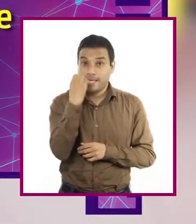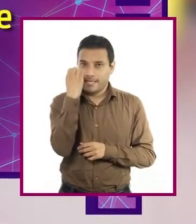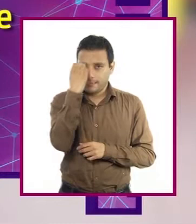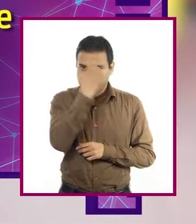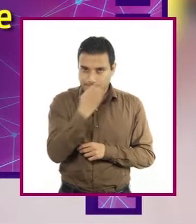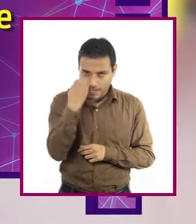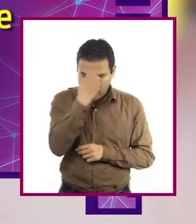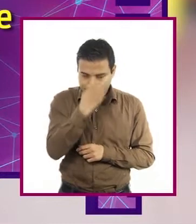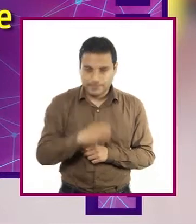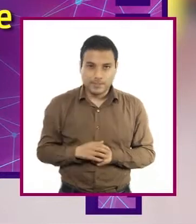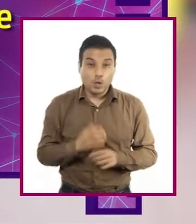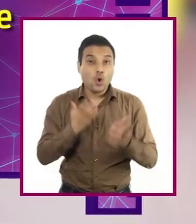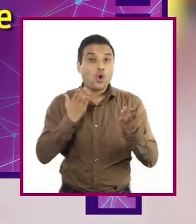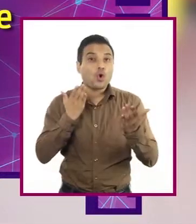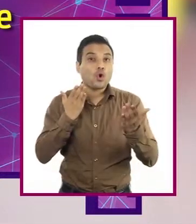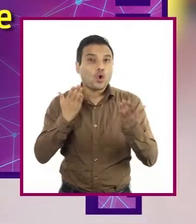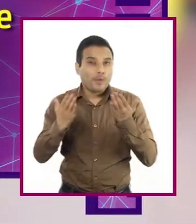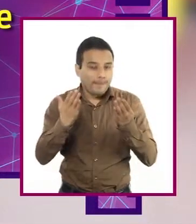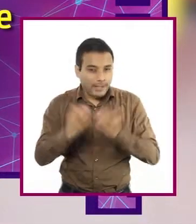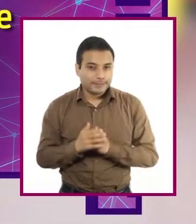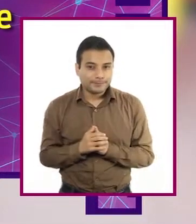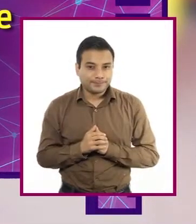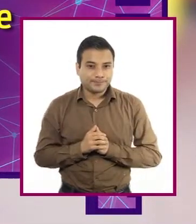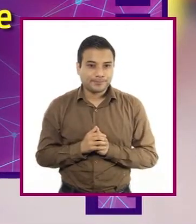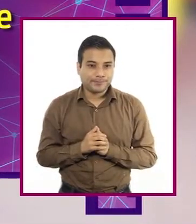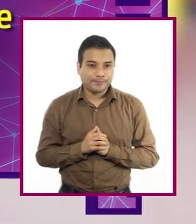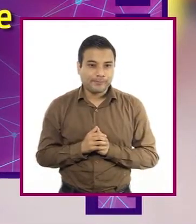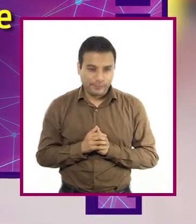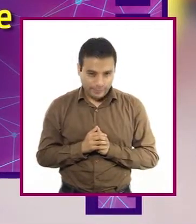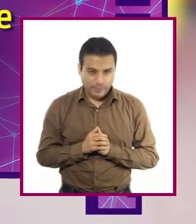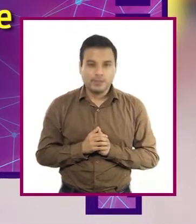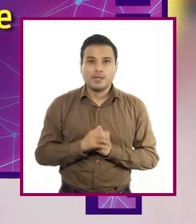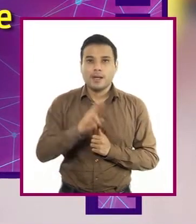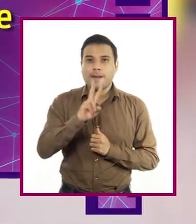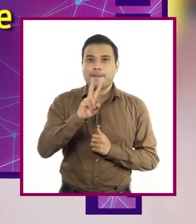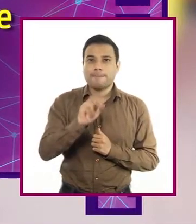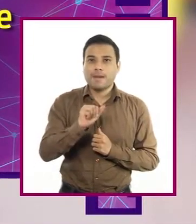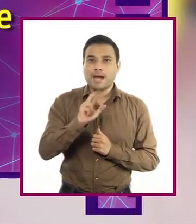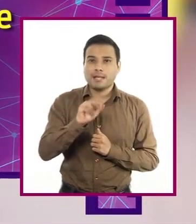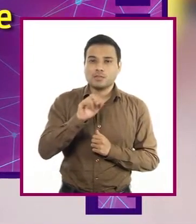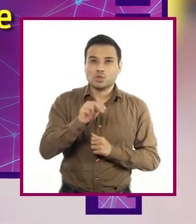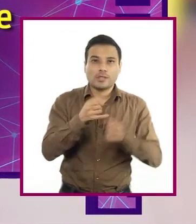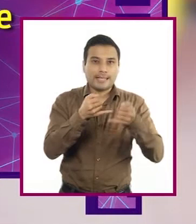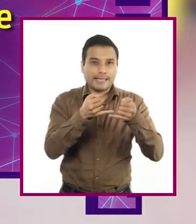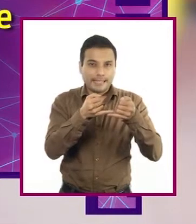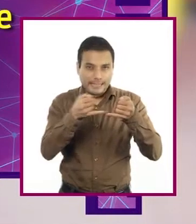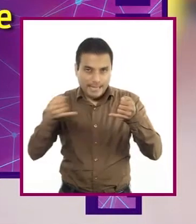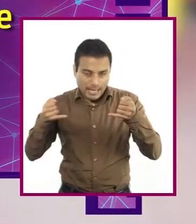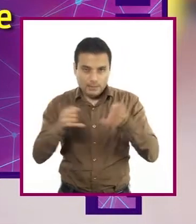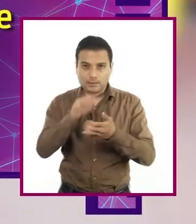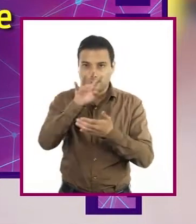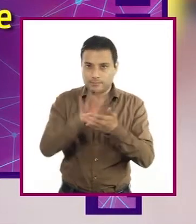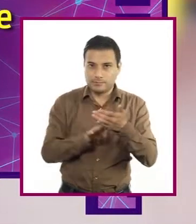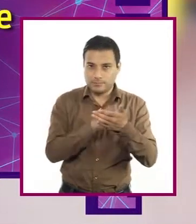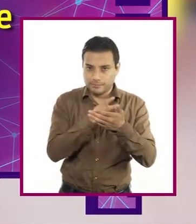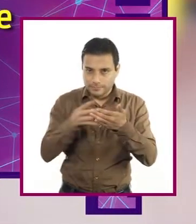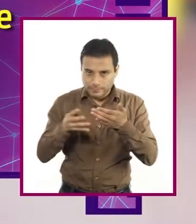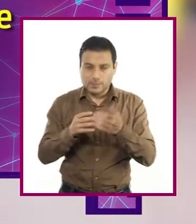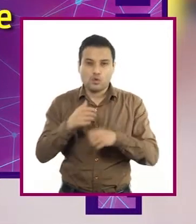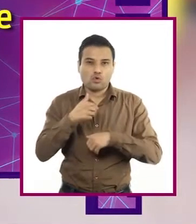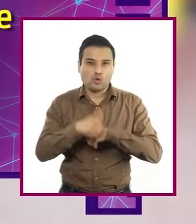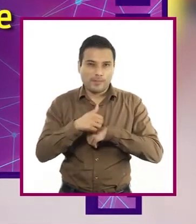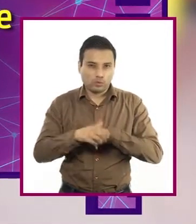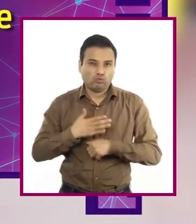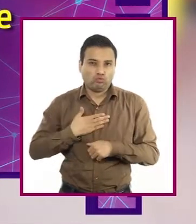compara situaciones de variación lineal a partir de sus representaciones tabular, gráfica y algebraica. Interpreta